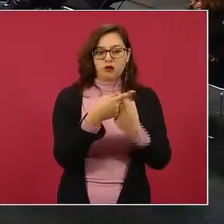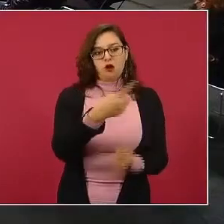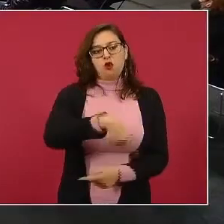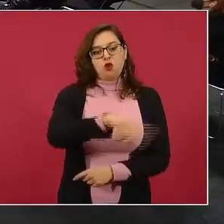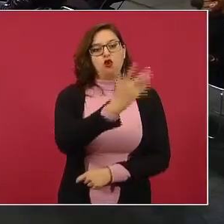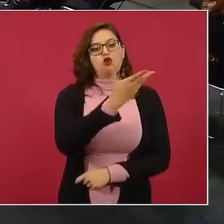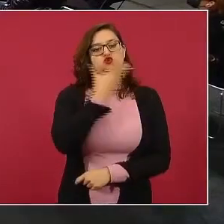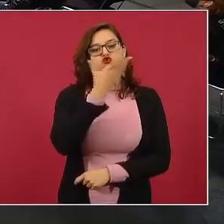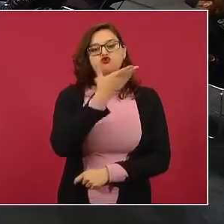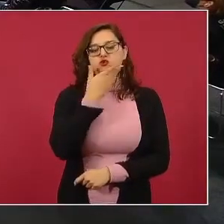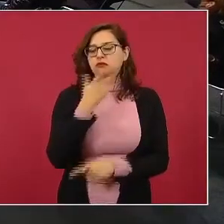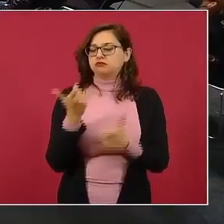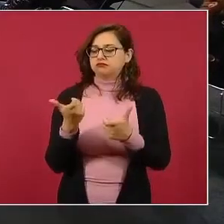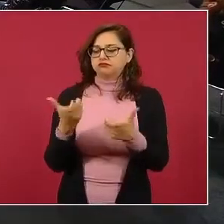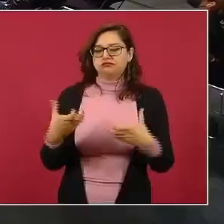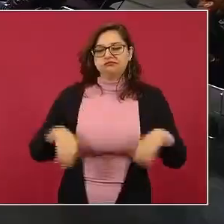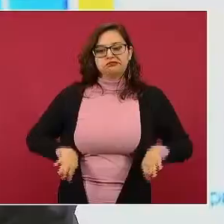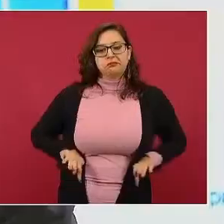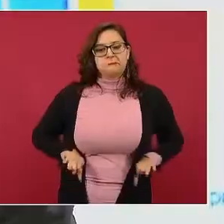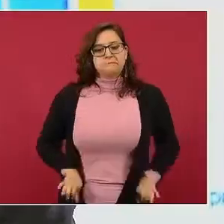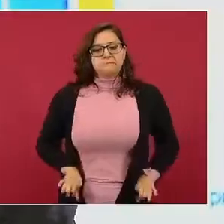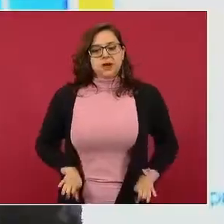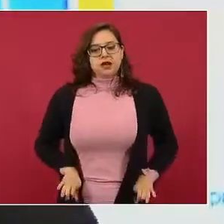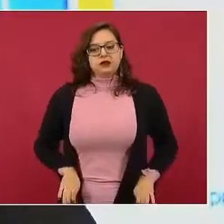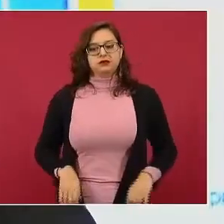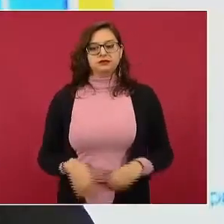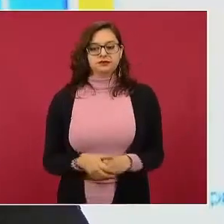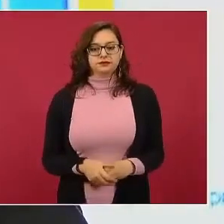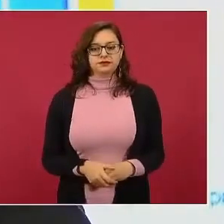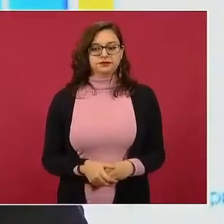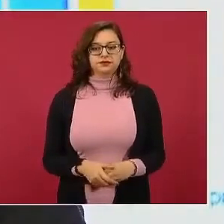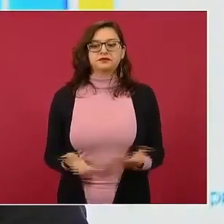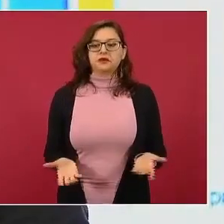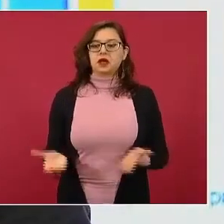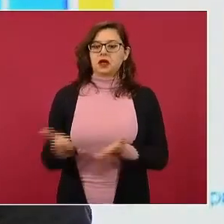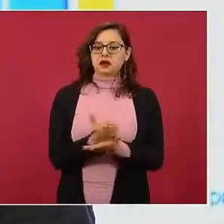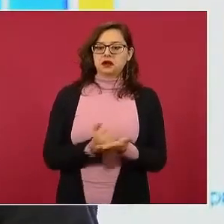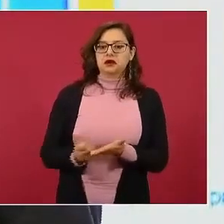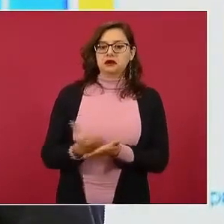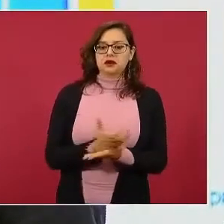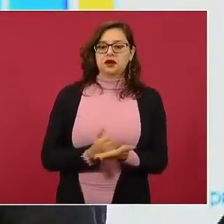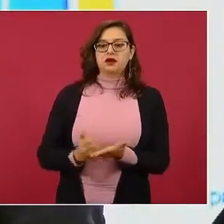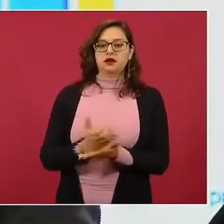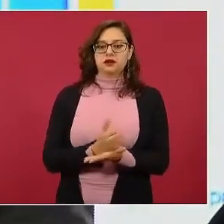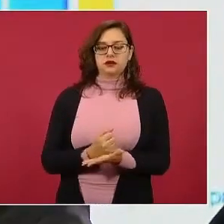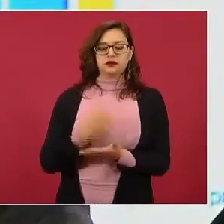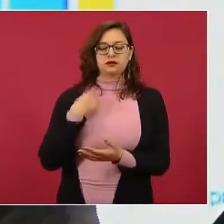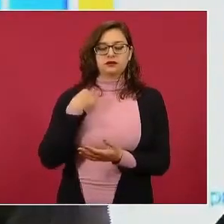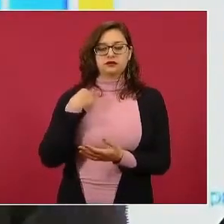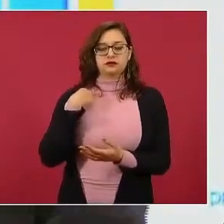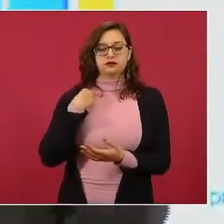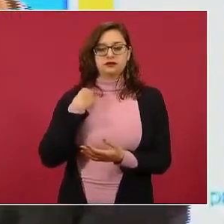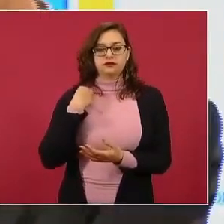mecanismo para enriquecerse, para tener grandes utilidades. En el caso que